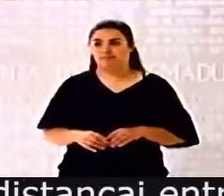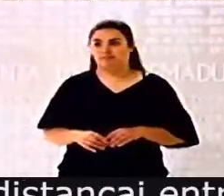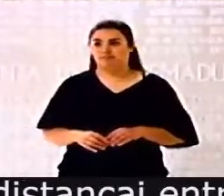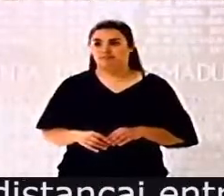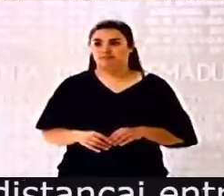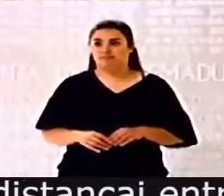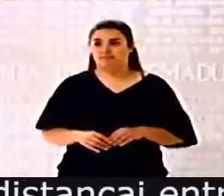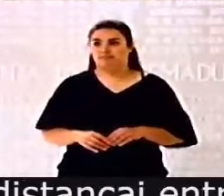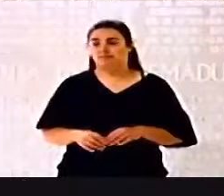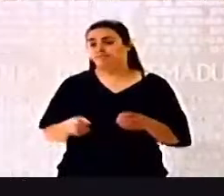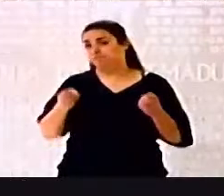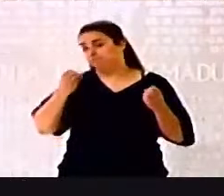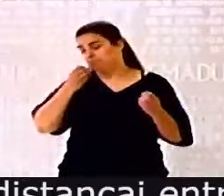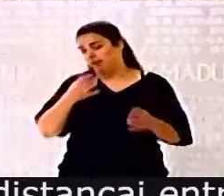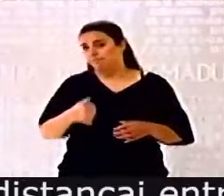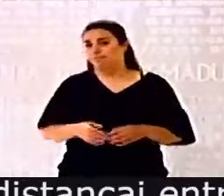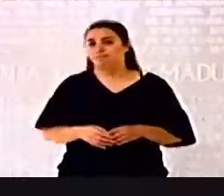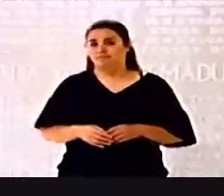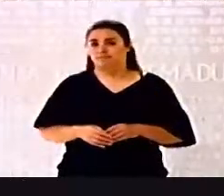Bien.